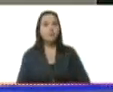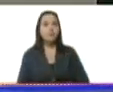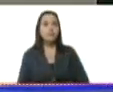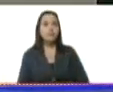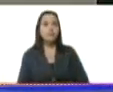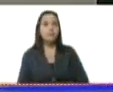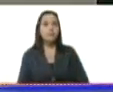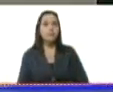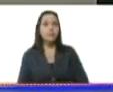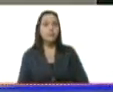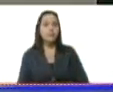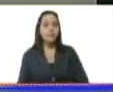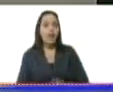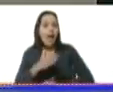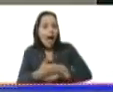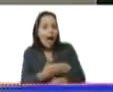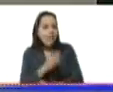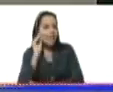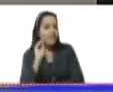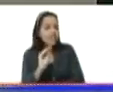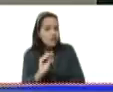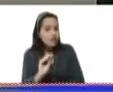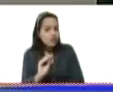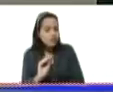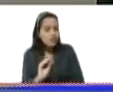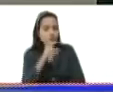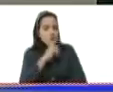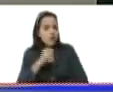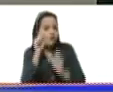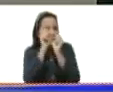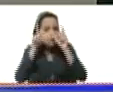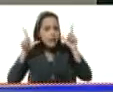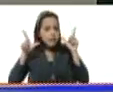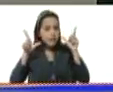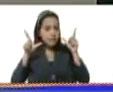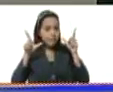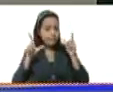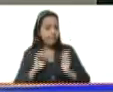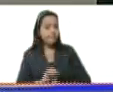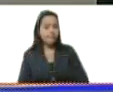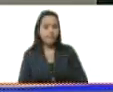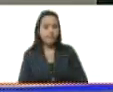¿Cómo es que dicen? ¿Guerra avisada? No mata soldados.